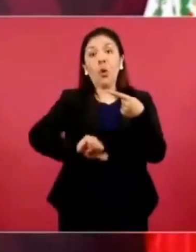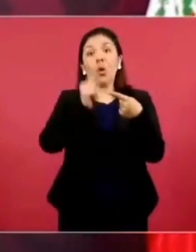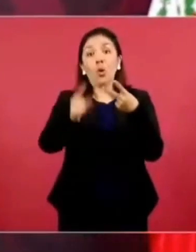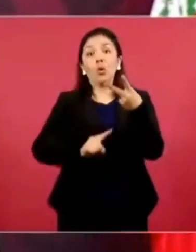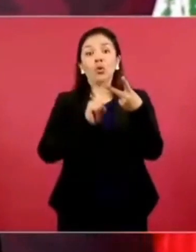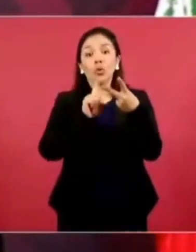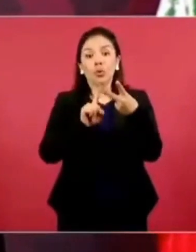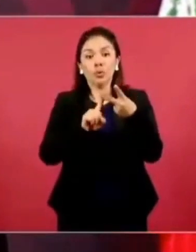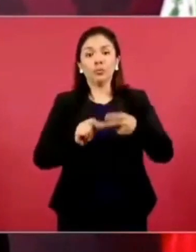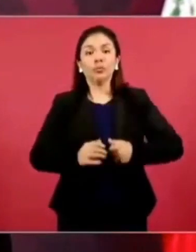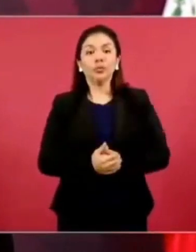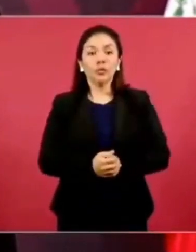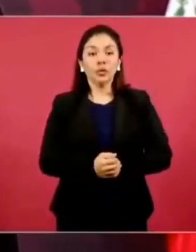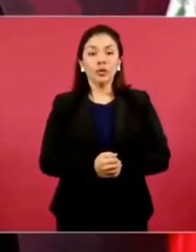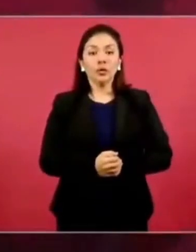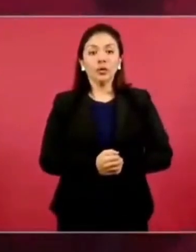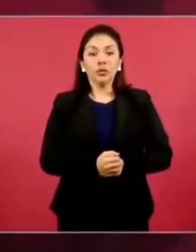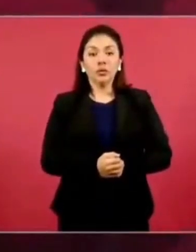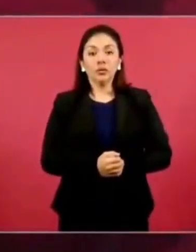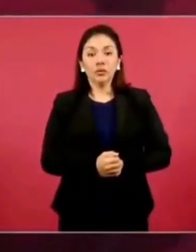Cuatro